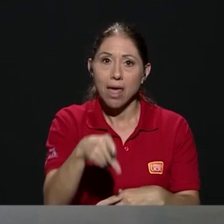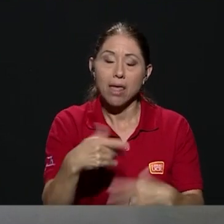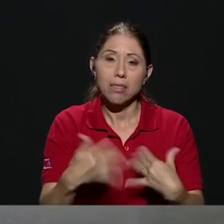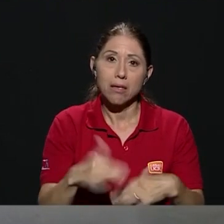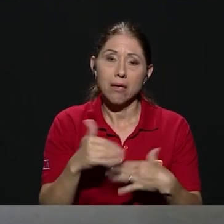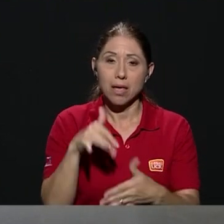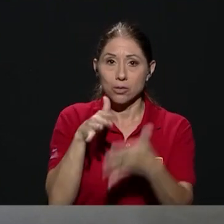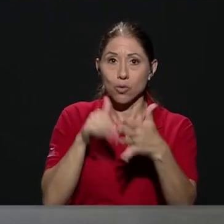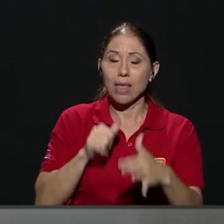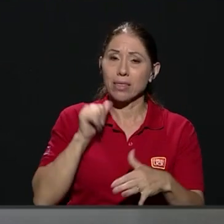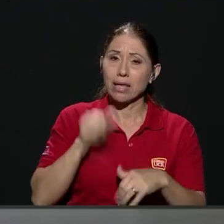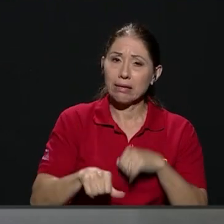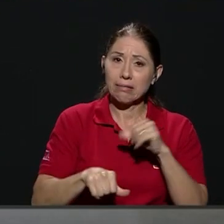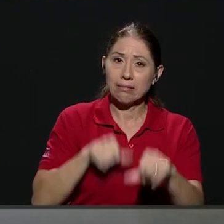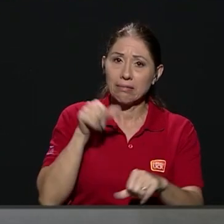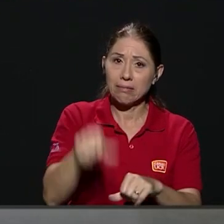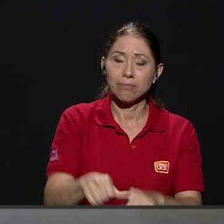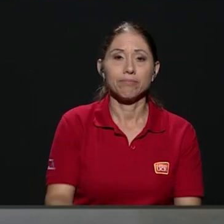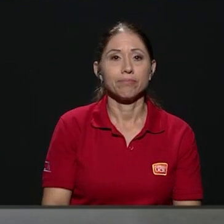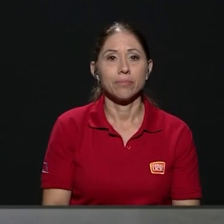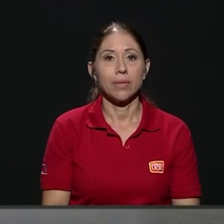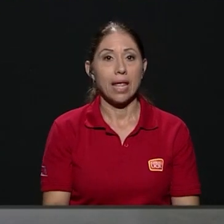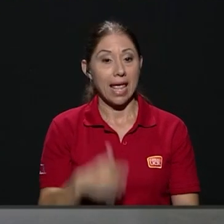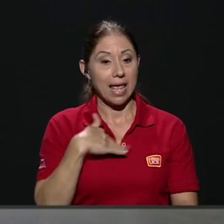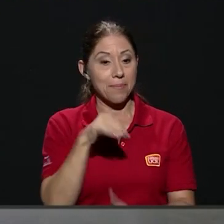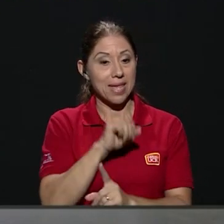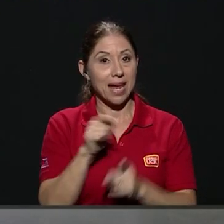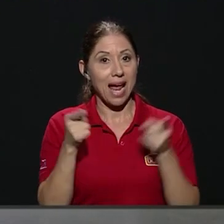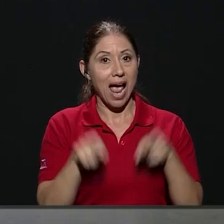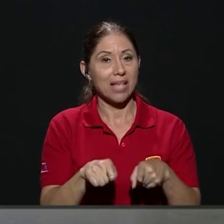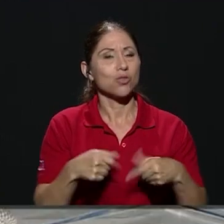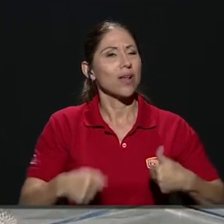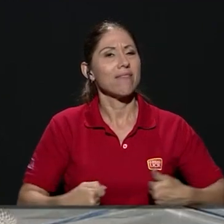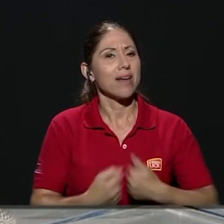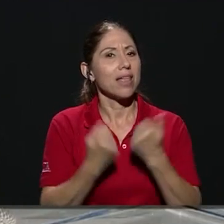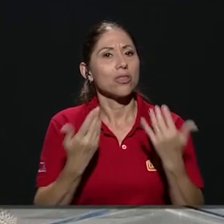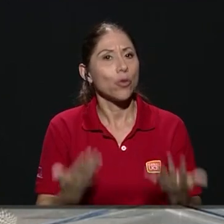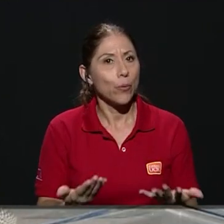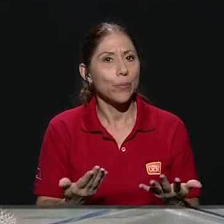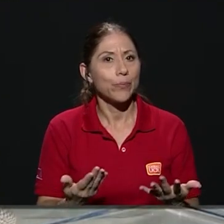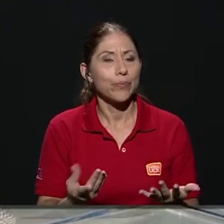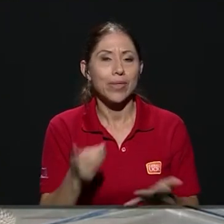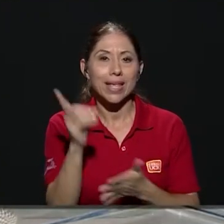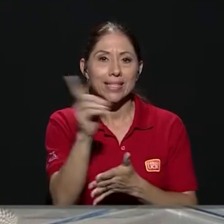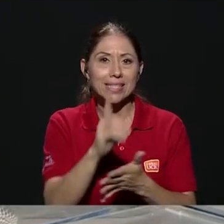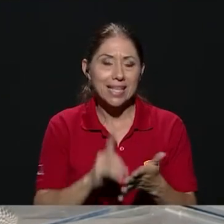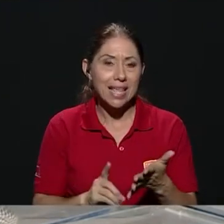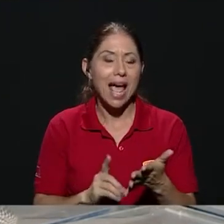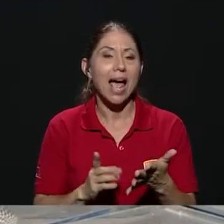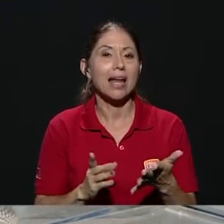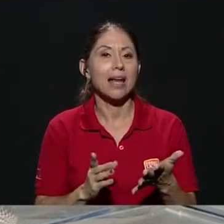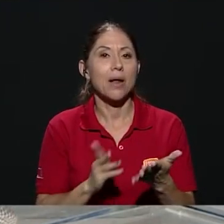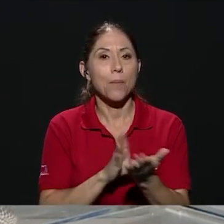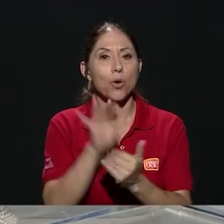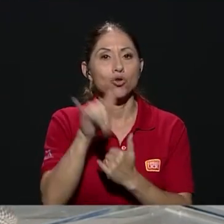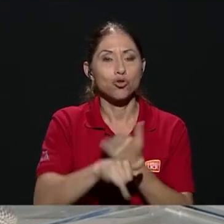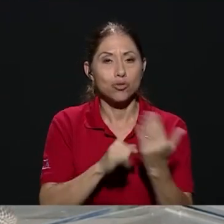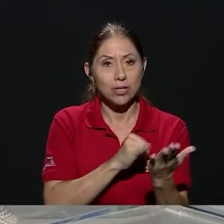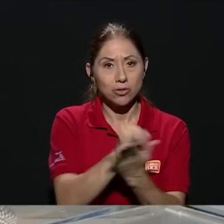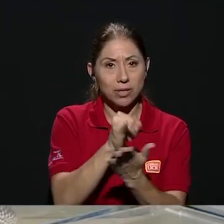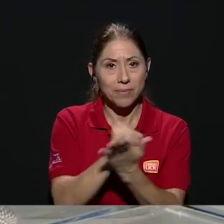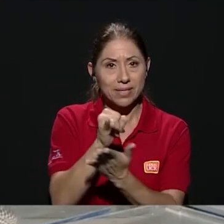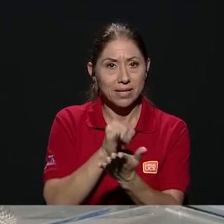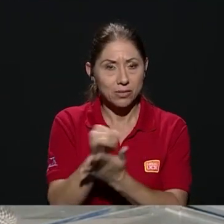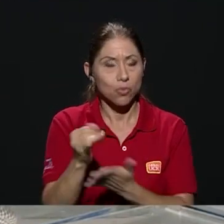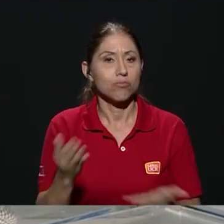gran estos esfuerzo muchachos. que hace el estudiante. Y en mi caso, el reto sería diseñar proyectos